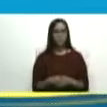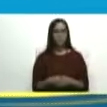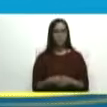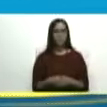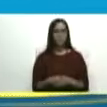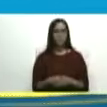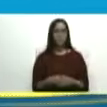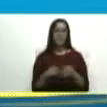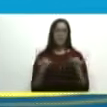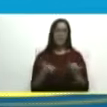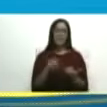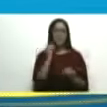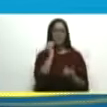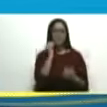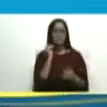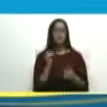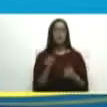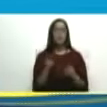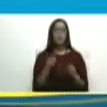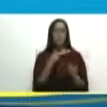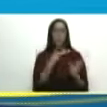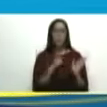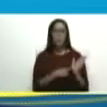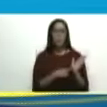Ya esta muchacha cumplió